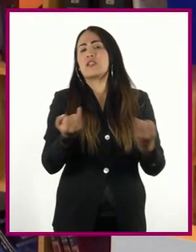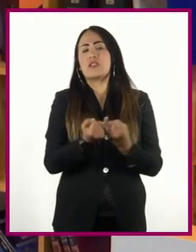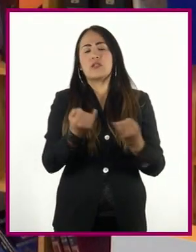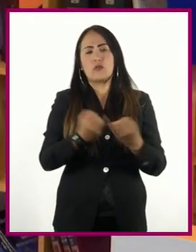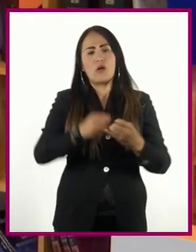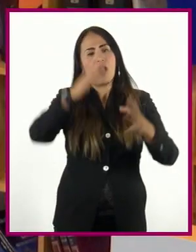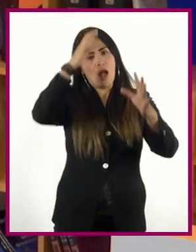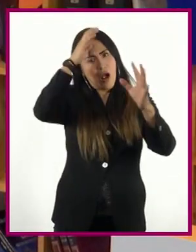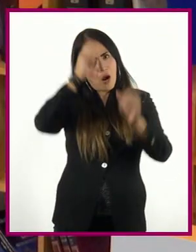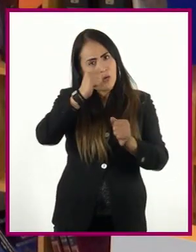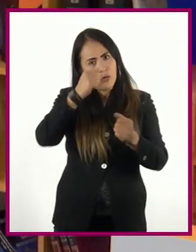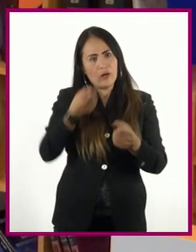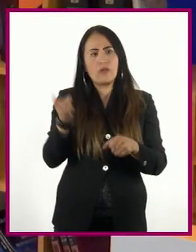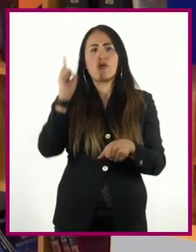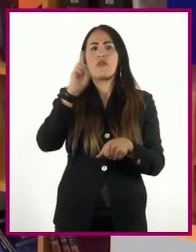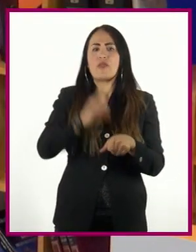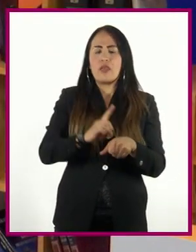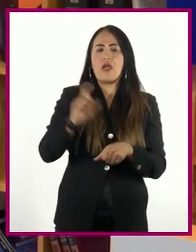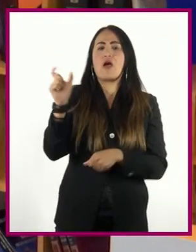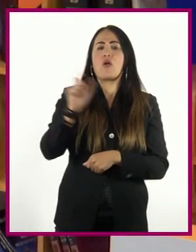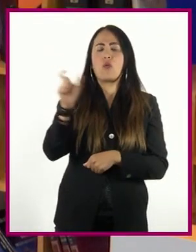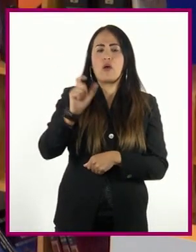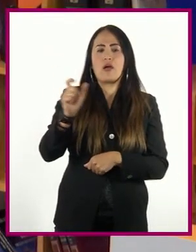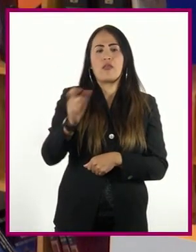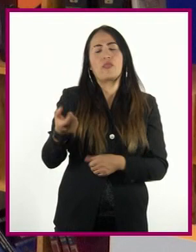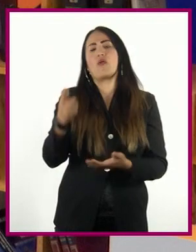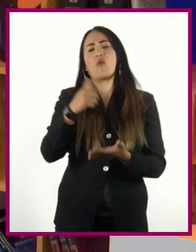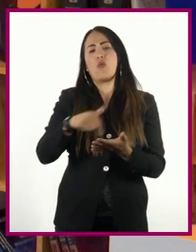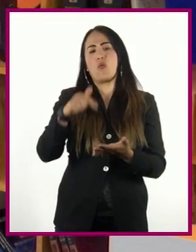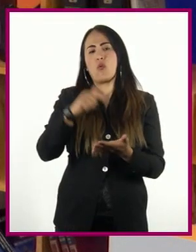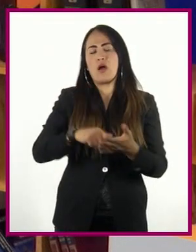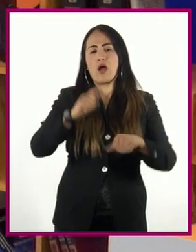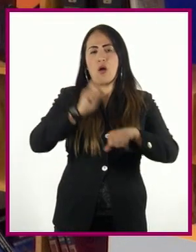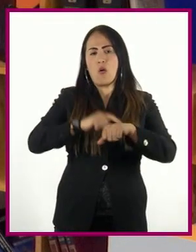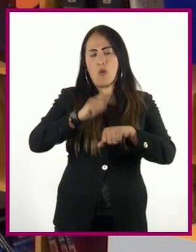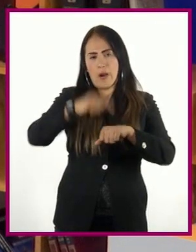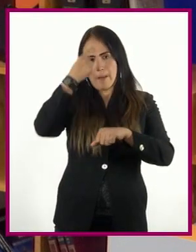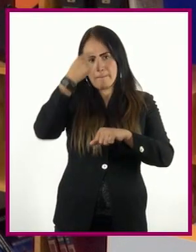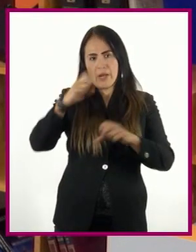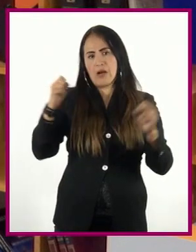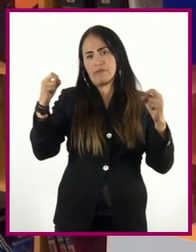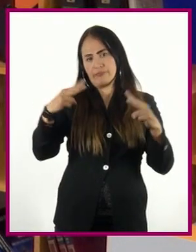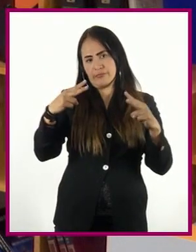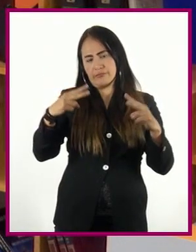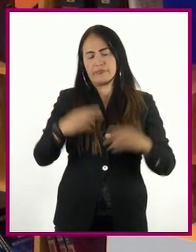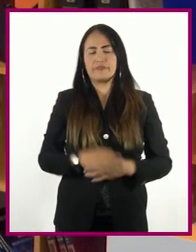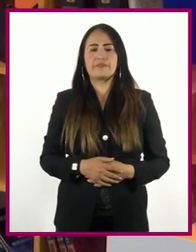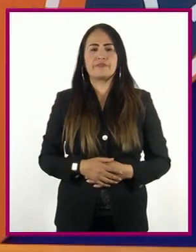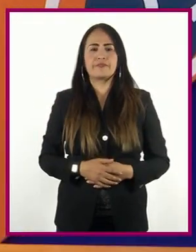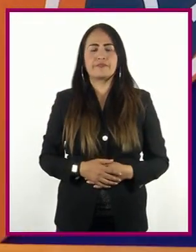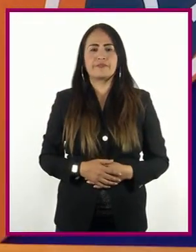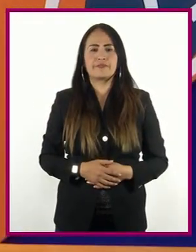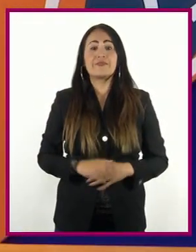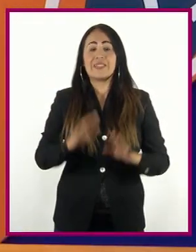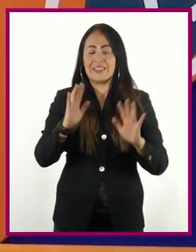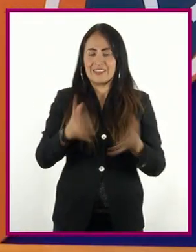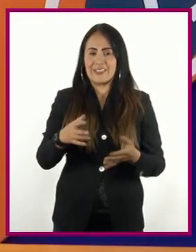o ella el día, la hora, el lugar para llevarla a cabo. Ya que mencionaste